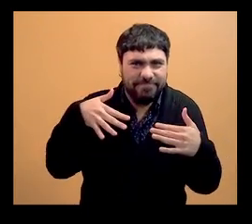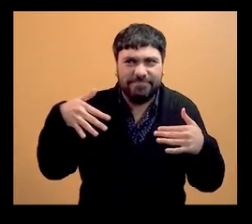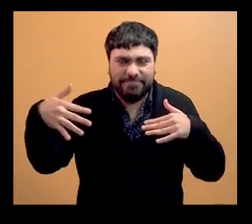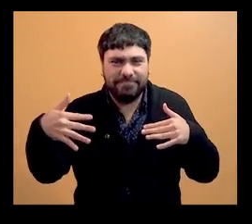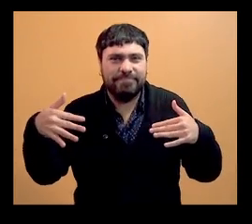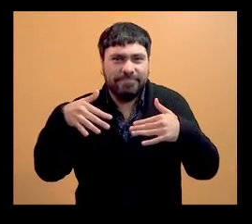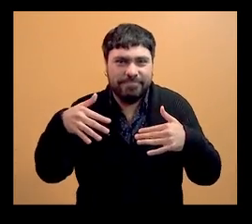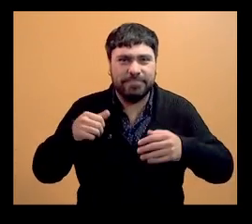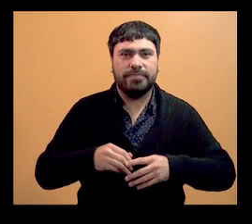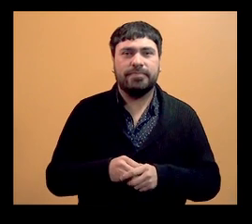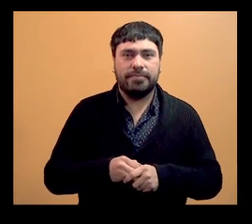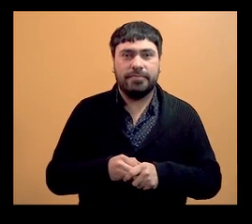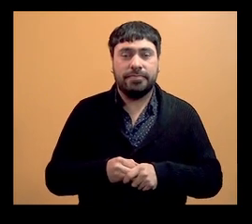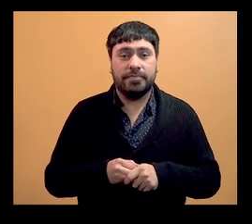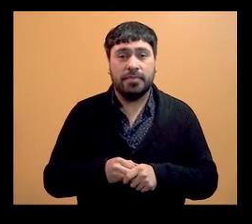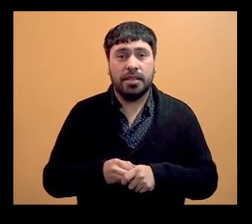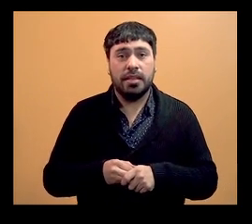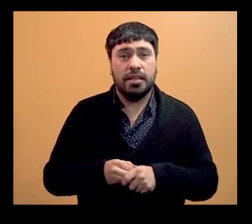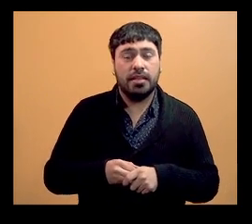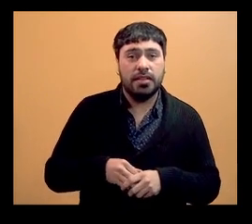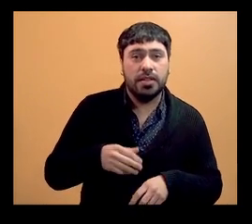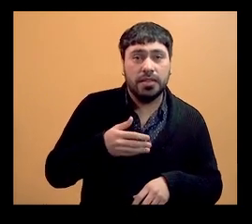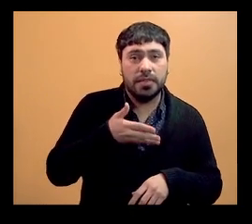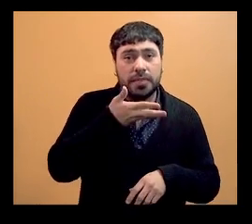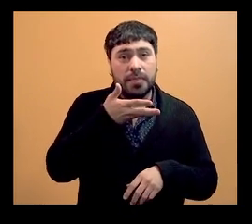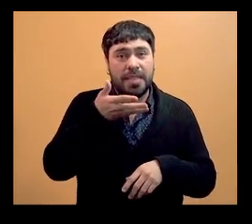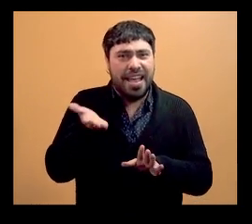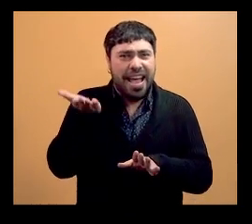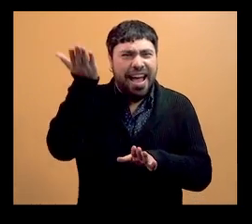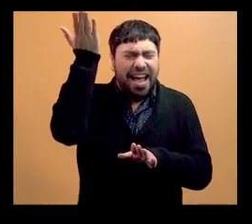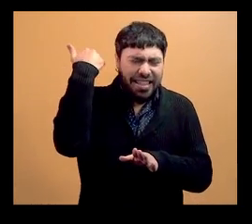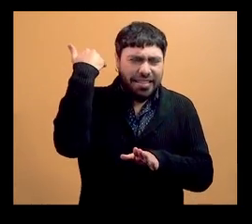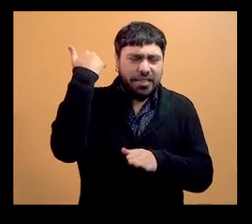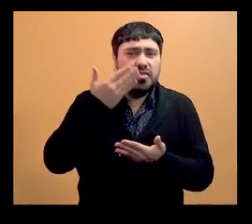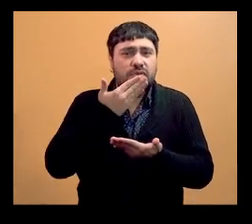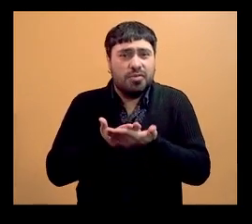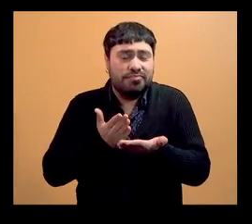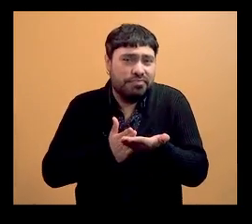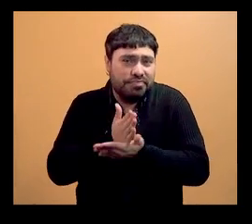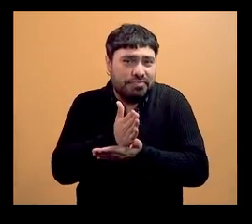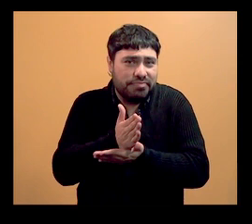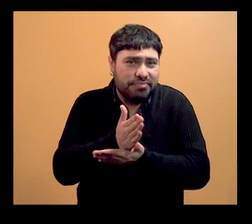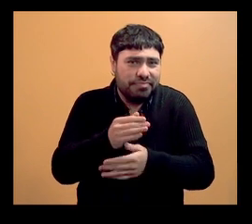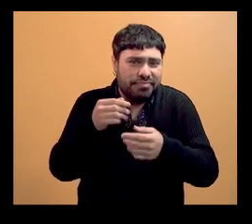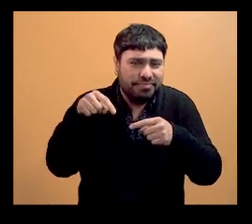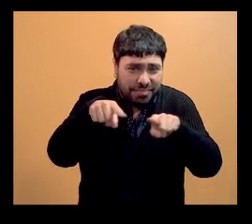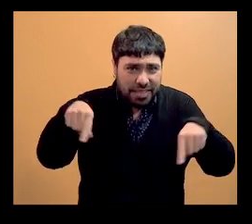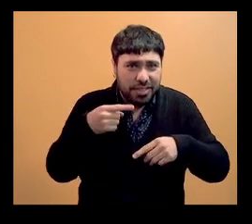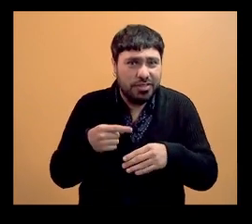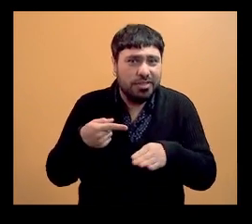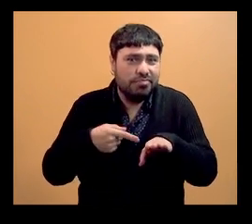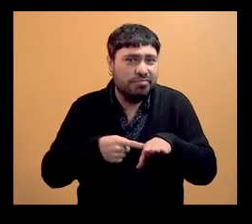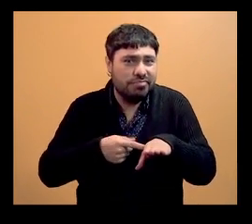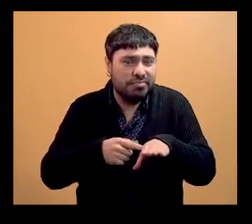beep, beep tras beep. Y ese sonido en realidad es lo único que se podía captar en tierra del Sputnik, el